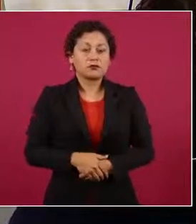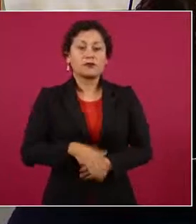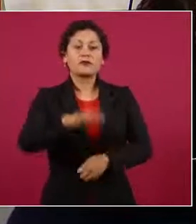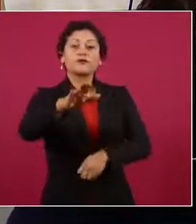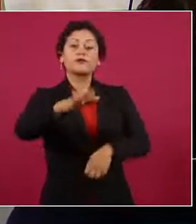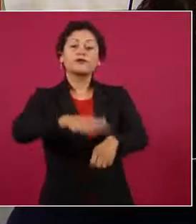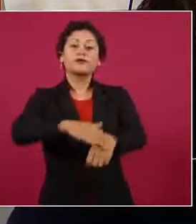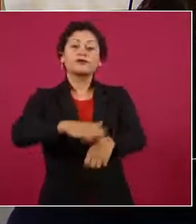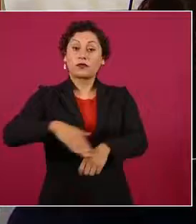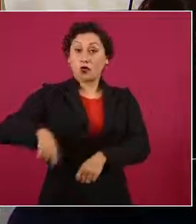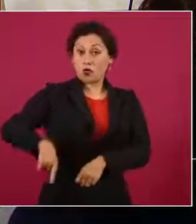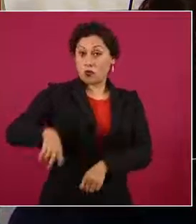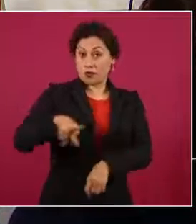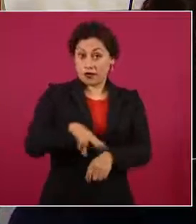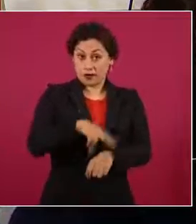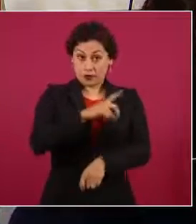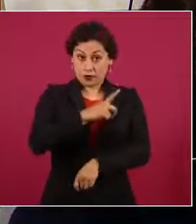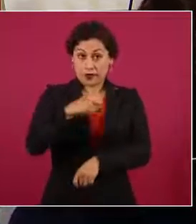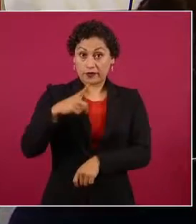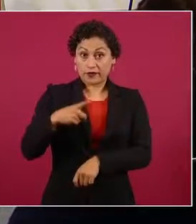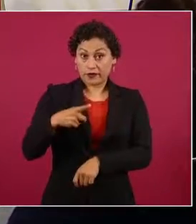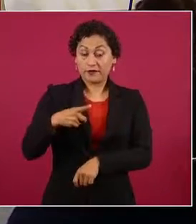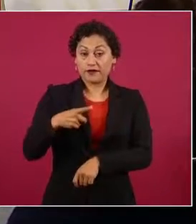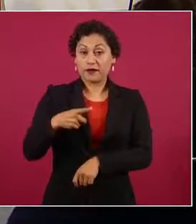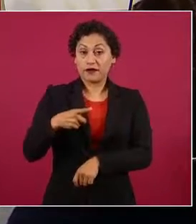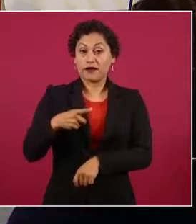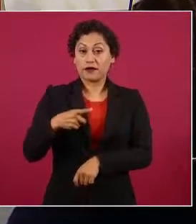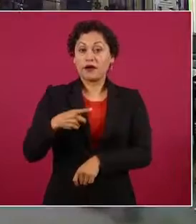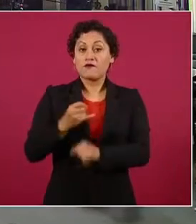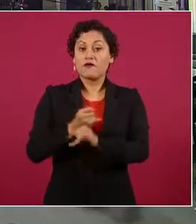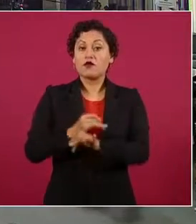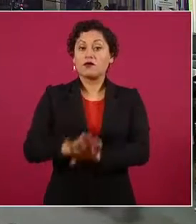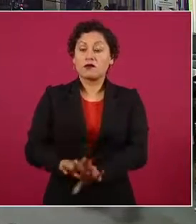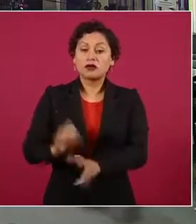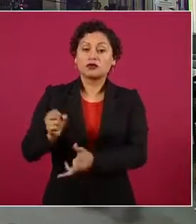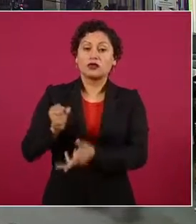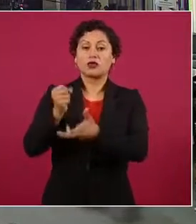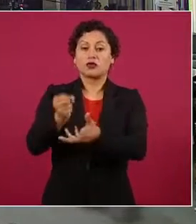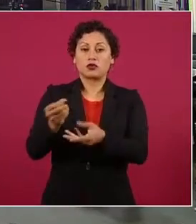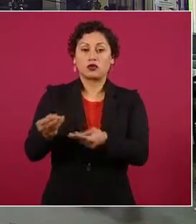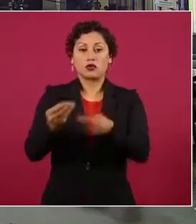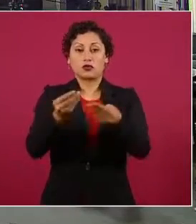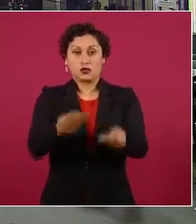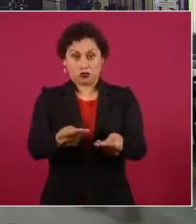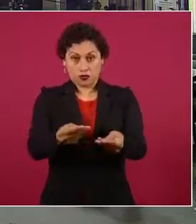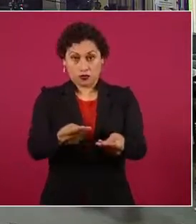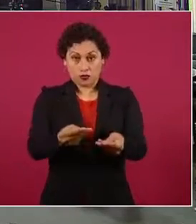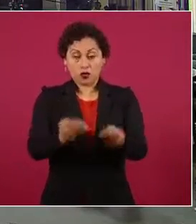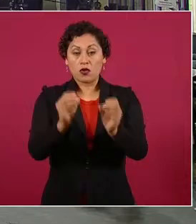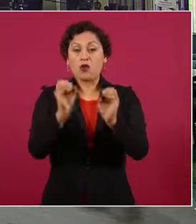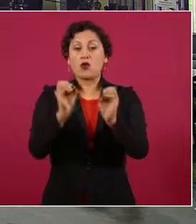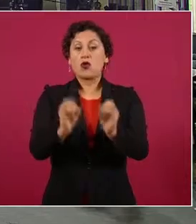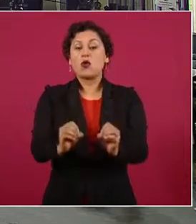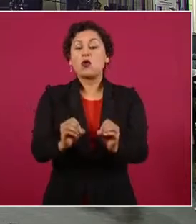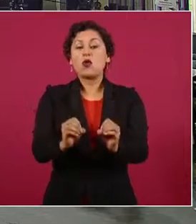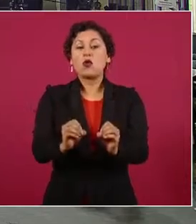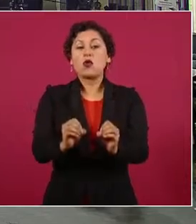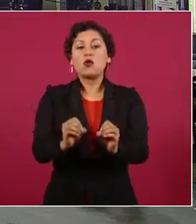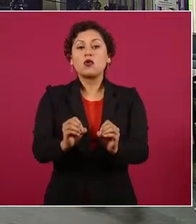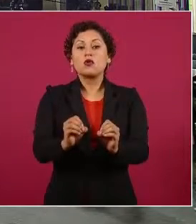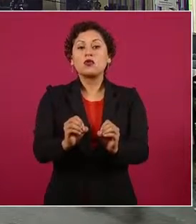gobernador debería entregar toda la información y todo el financiamiento que le ha dado, o en su caso